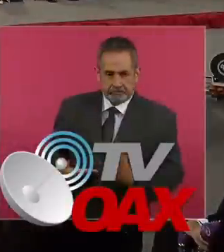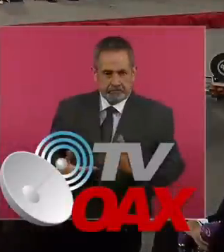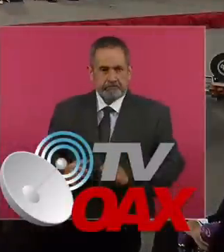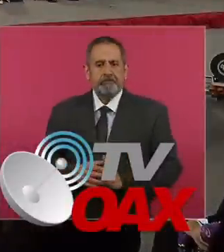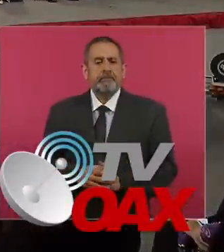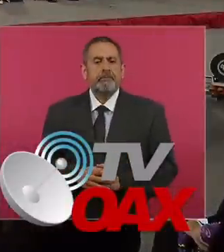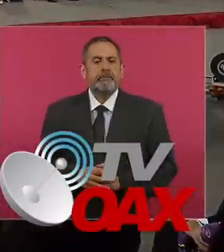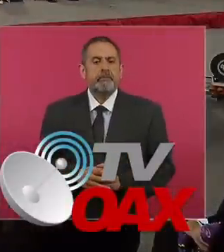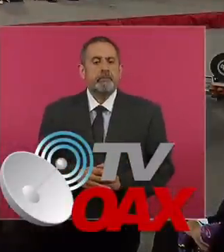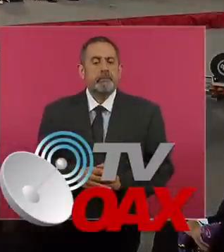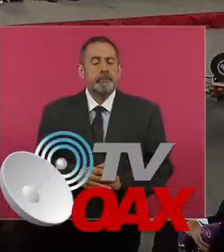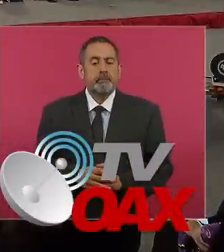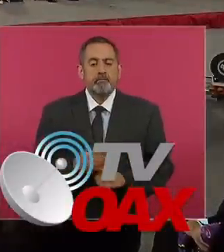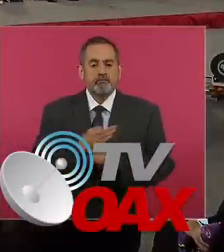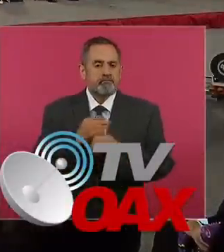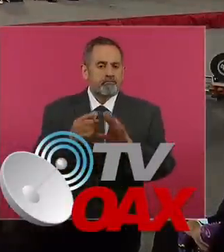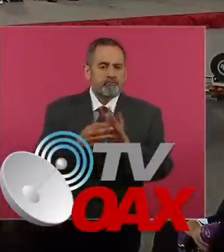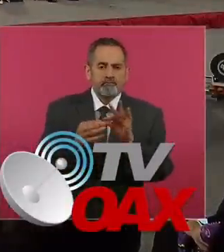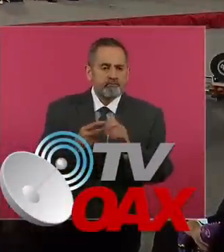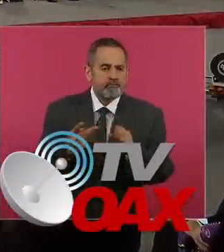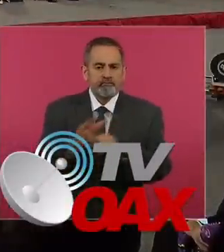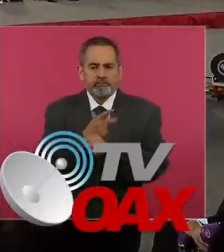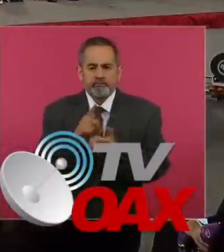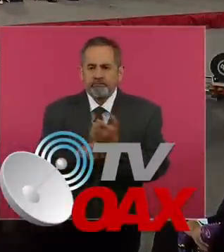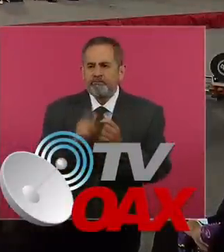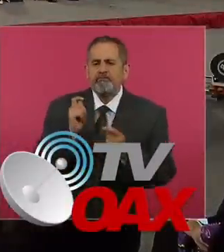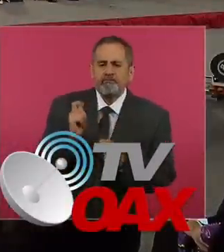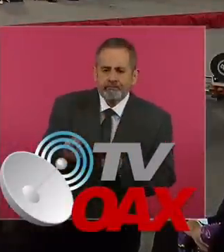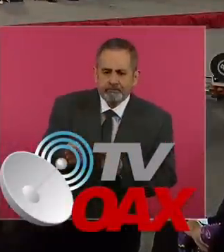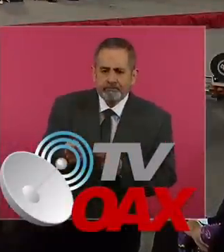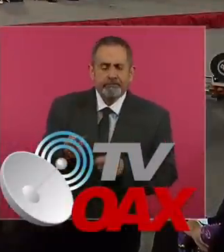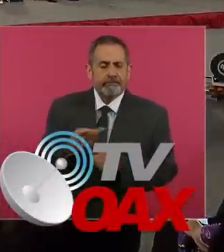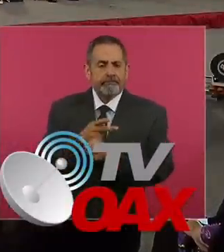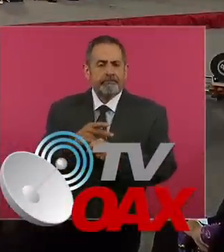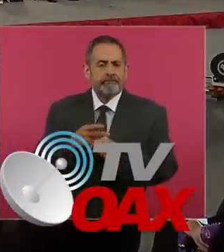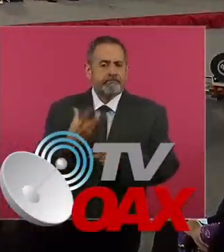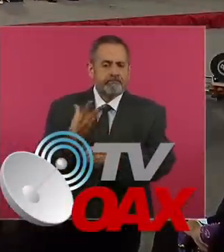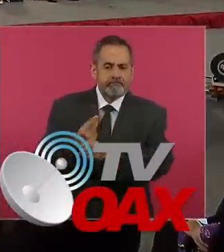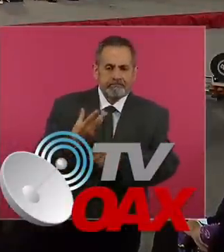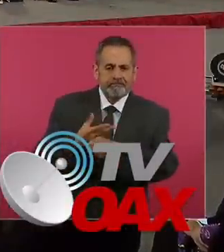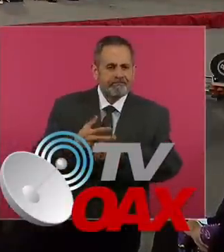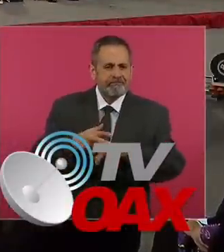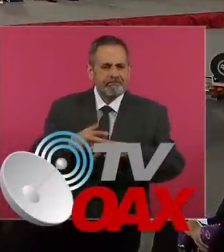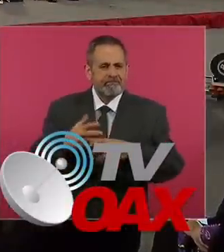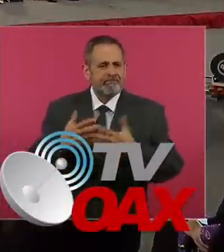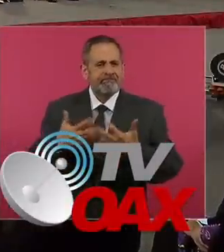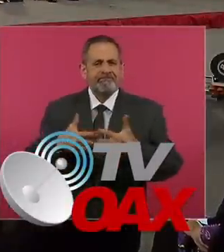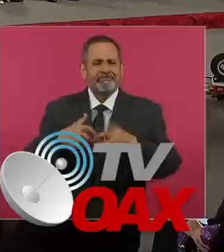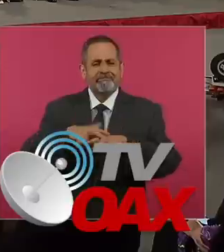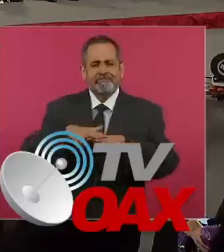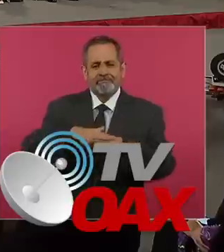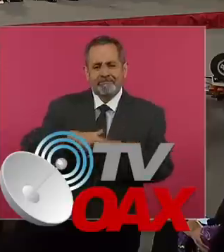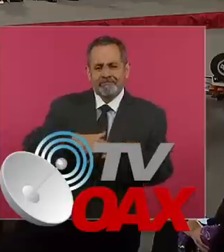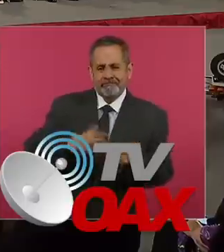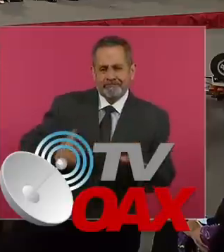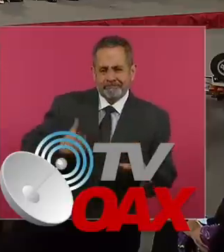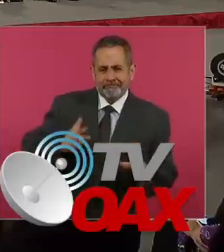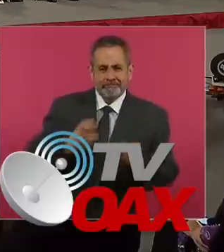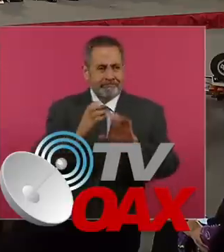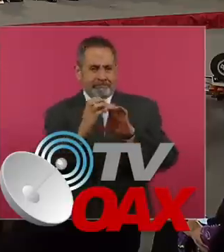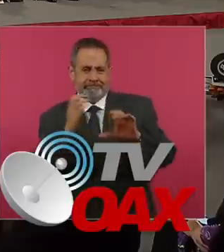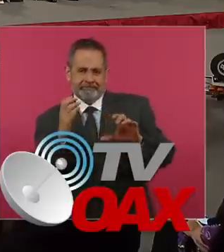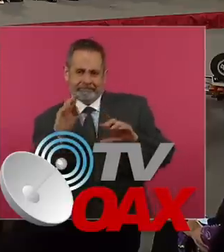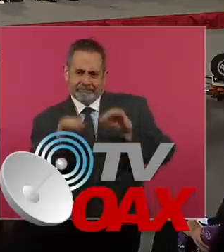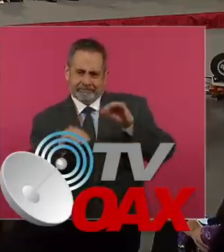Vamos a dar una actualización del estatus de donde vamos con la fabricación de los trenes. Como ustedes ya saben, tenemos